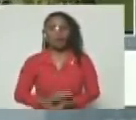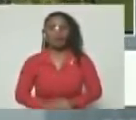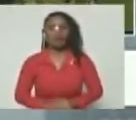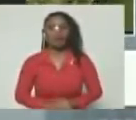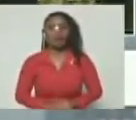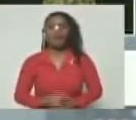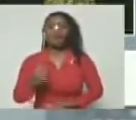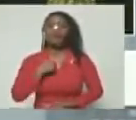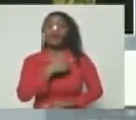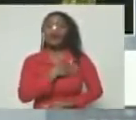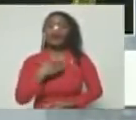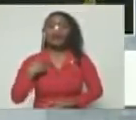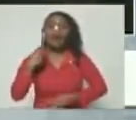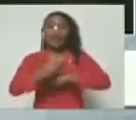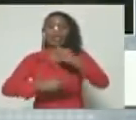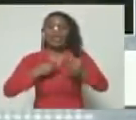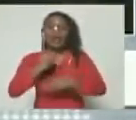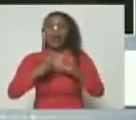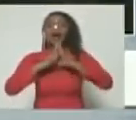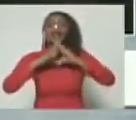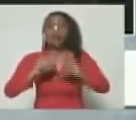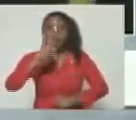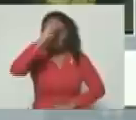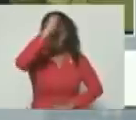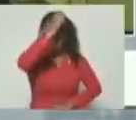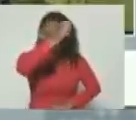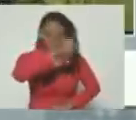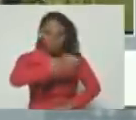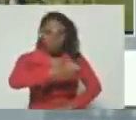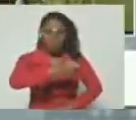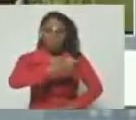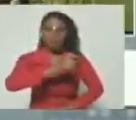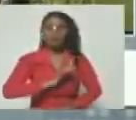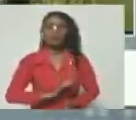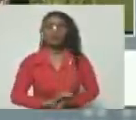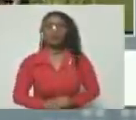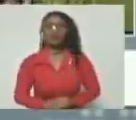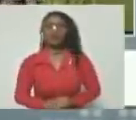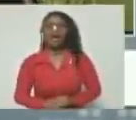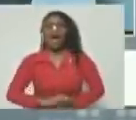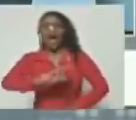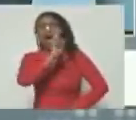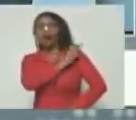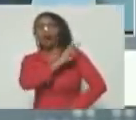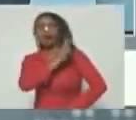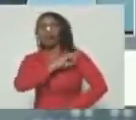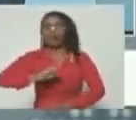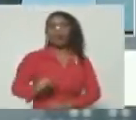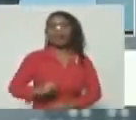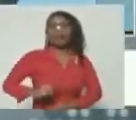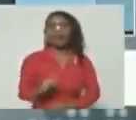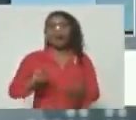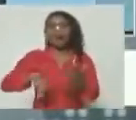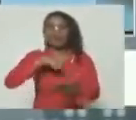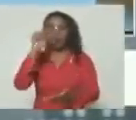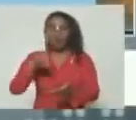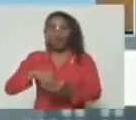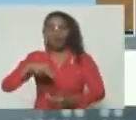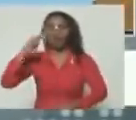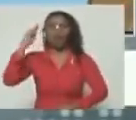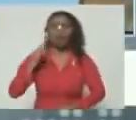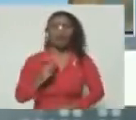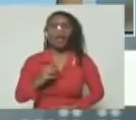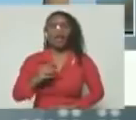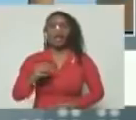Quiero hacerle a todos un reconocimiento, a los jefes policiales de la Policía Nacional Bolivariana,